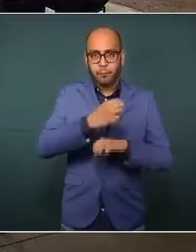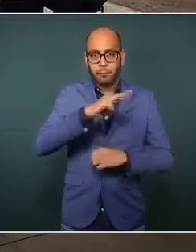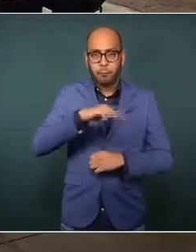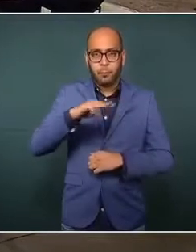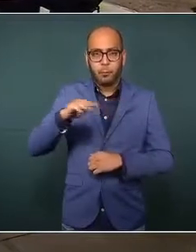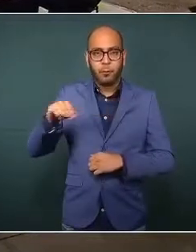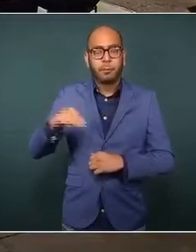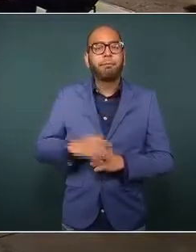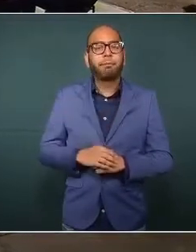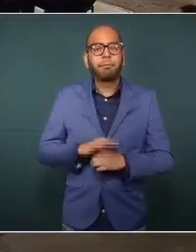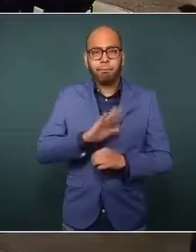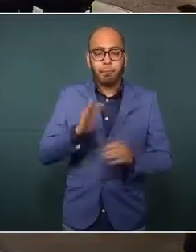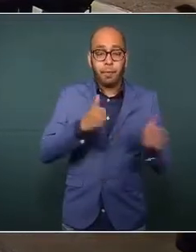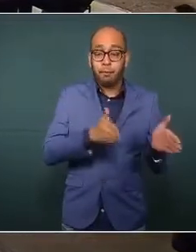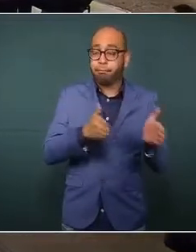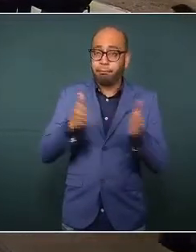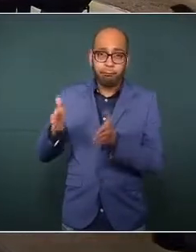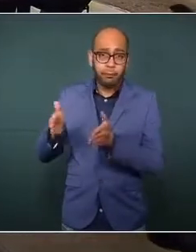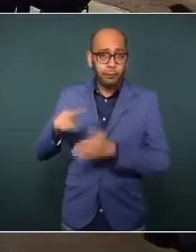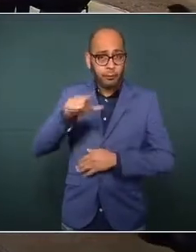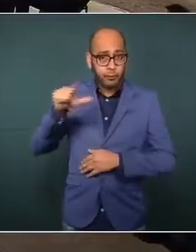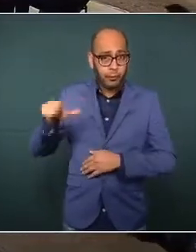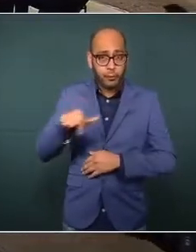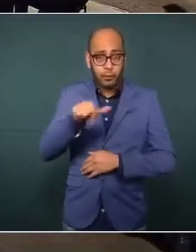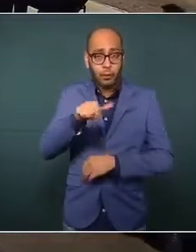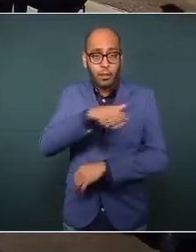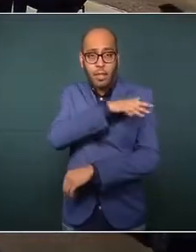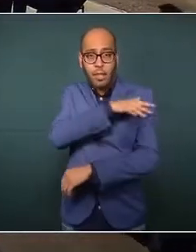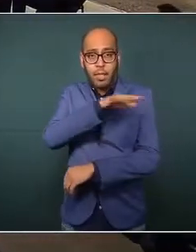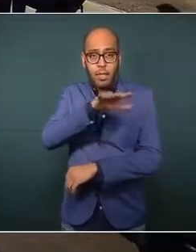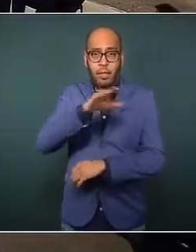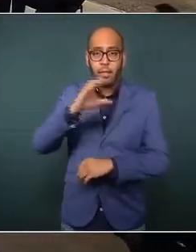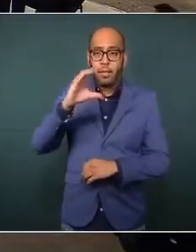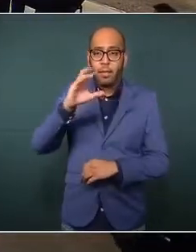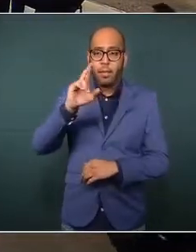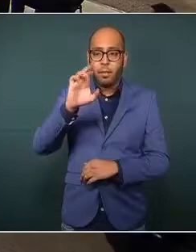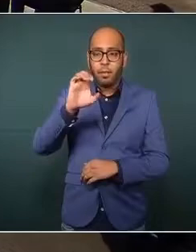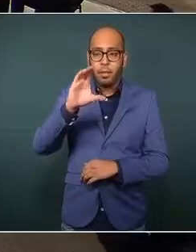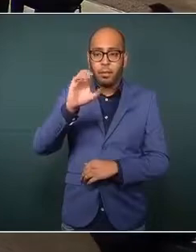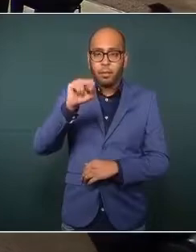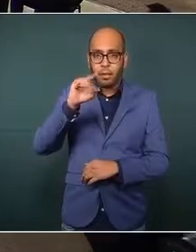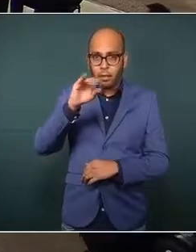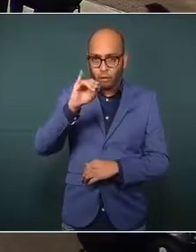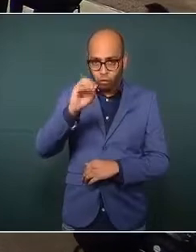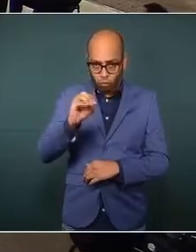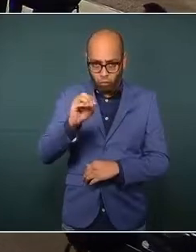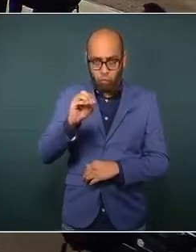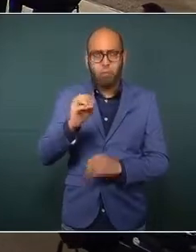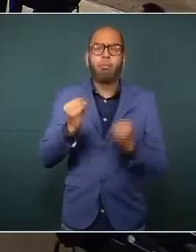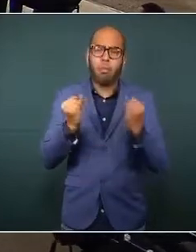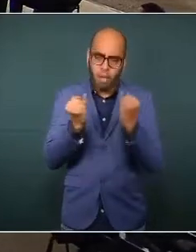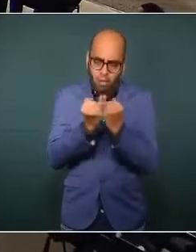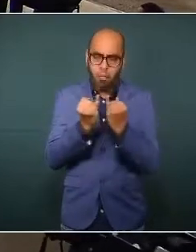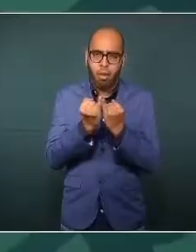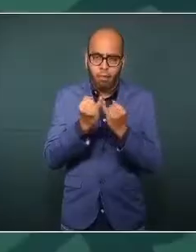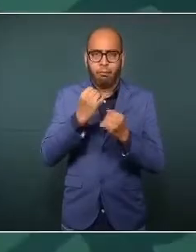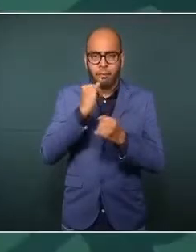y posteriormente el general Luis Crescencio Sandoval va a hacer lo propio